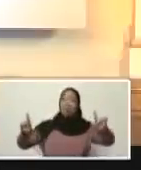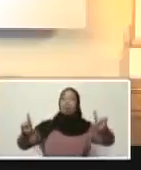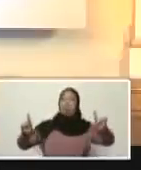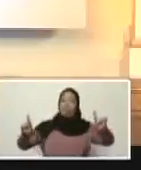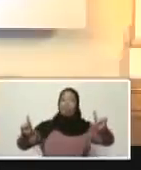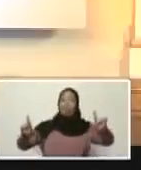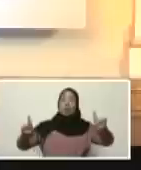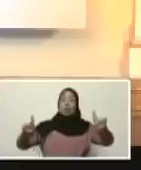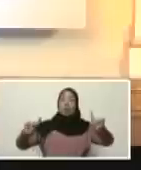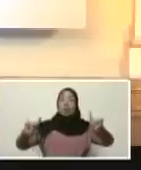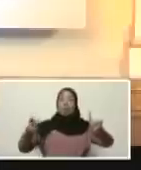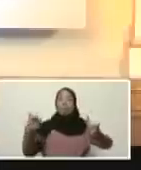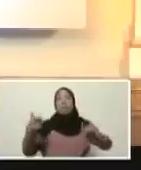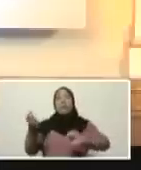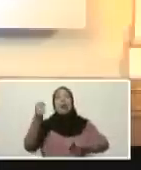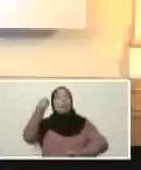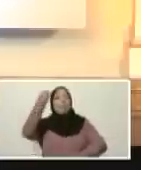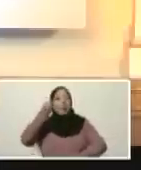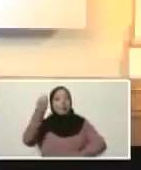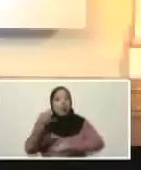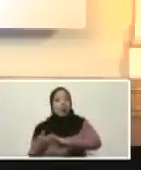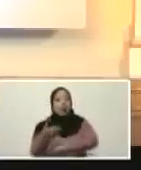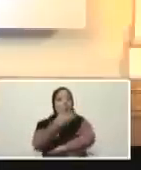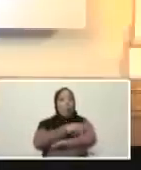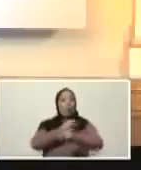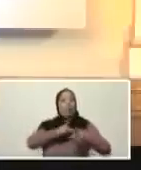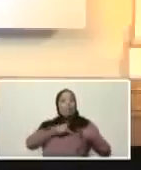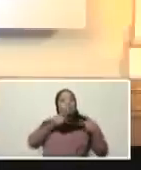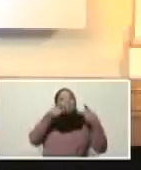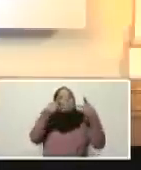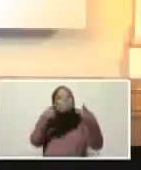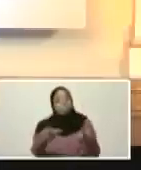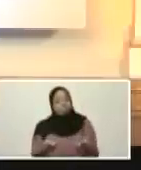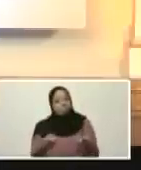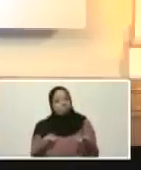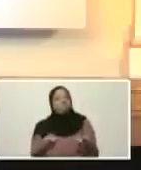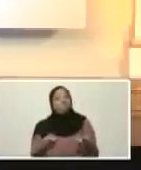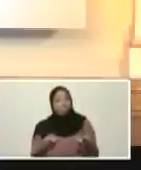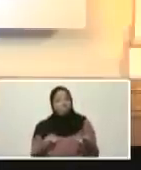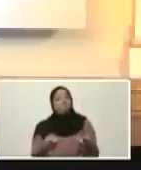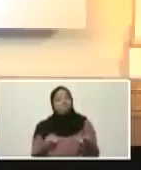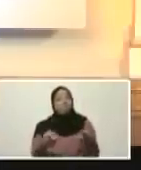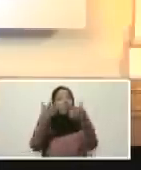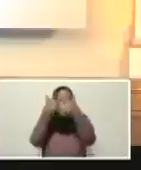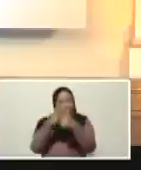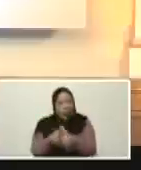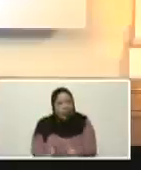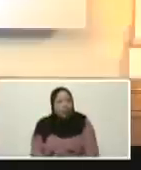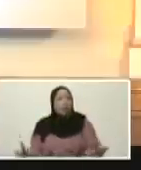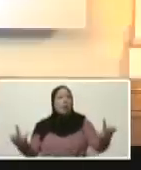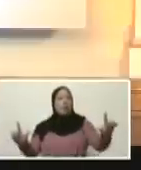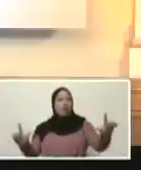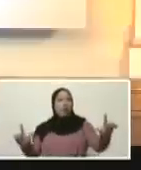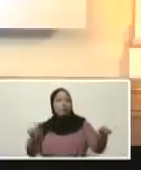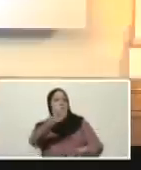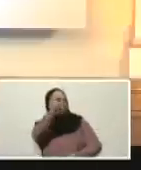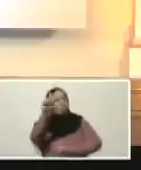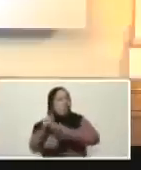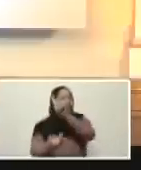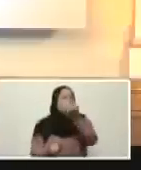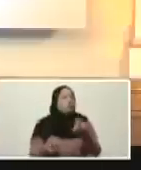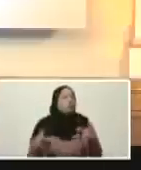los principios. Pregunto, ¿seremos libres e independientes en el